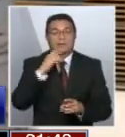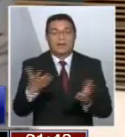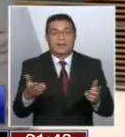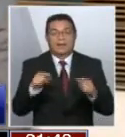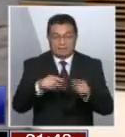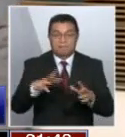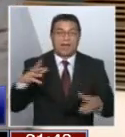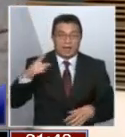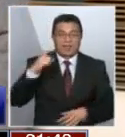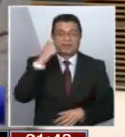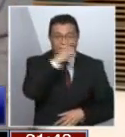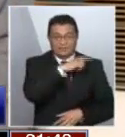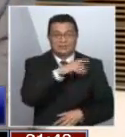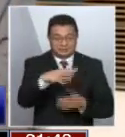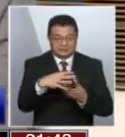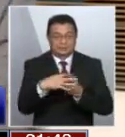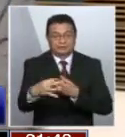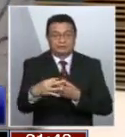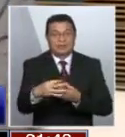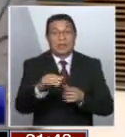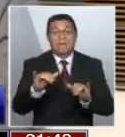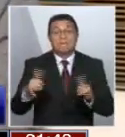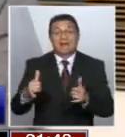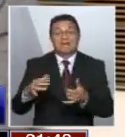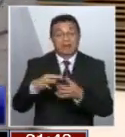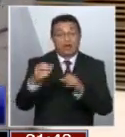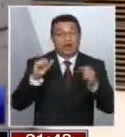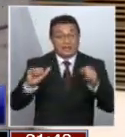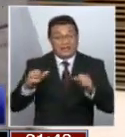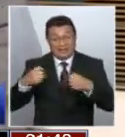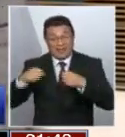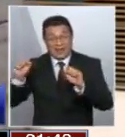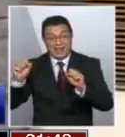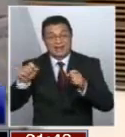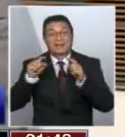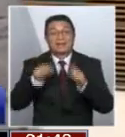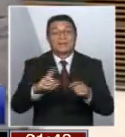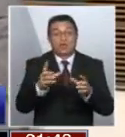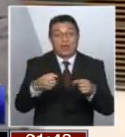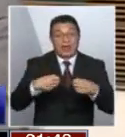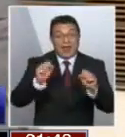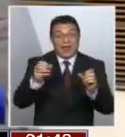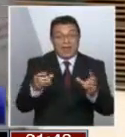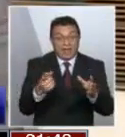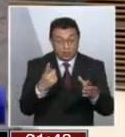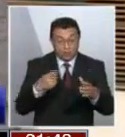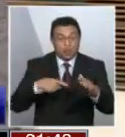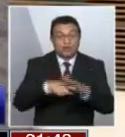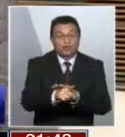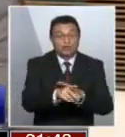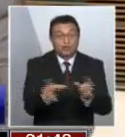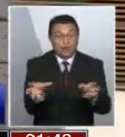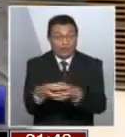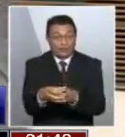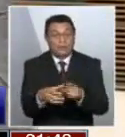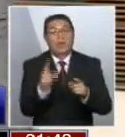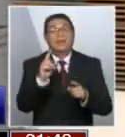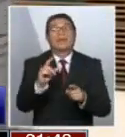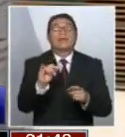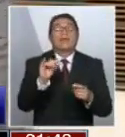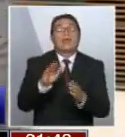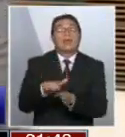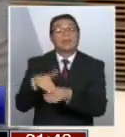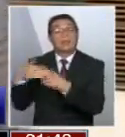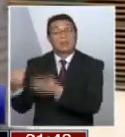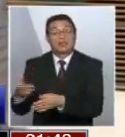más difícil ser elegido por el partido y ganar el cupo en la coalición que luego